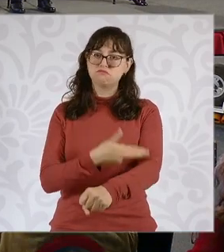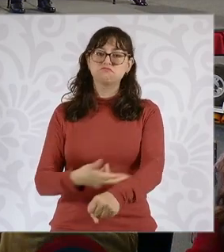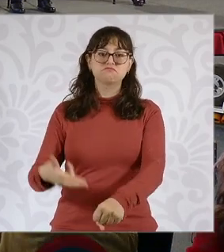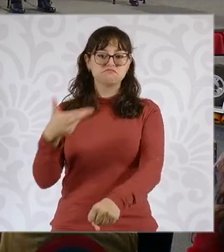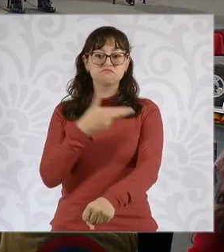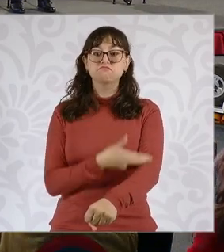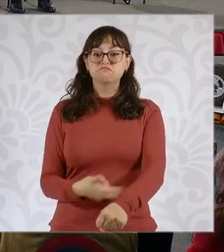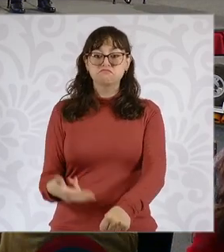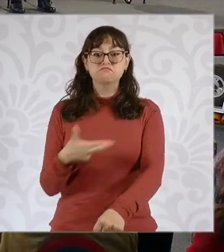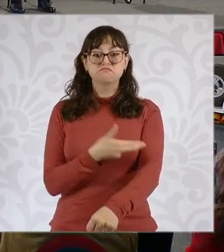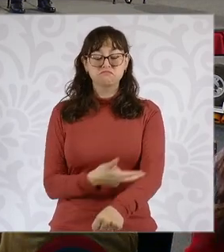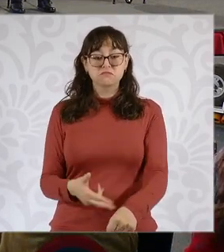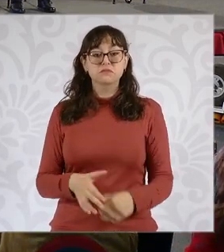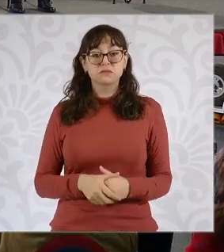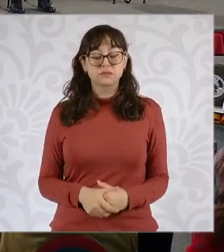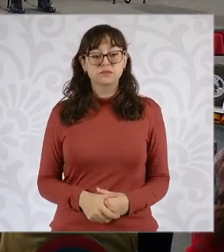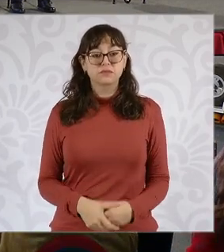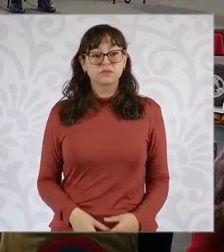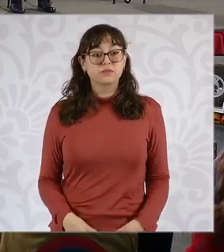del Tribunal Electoral.